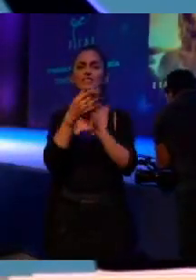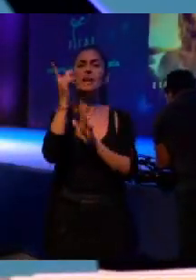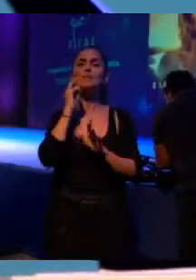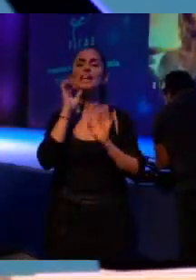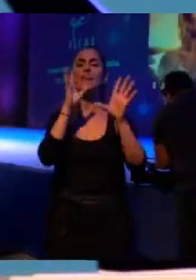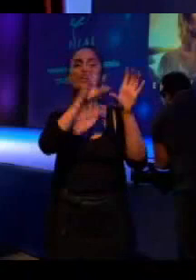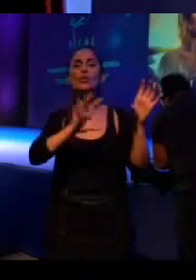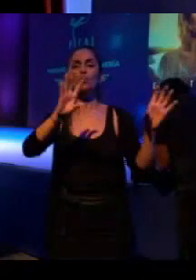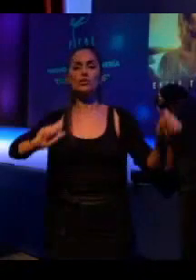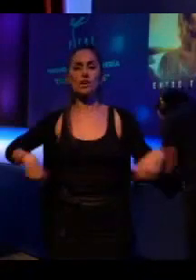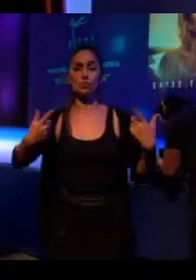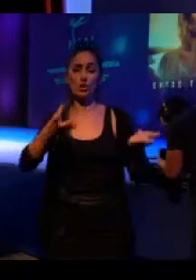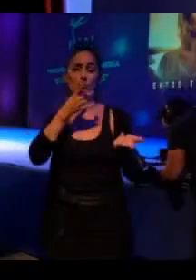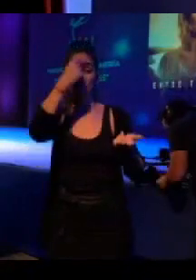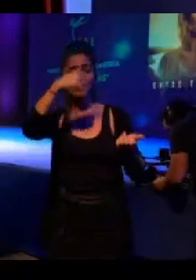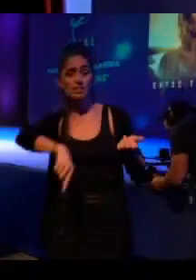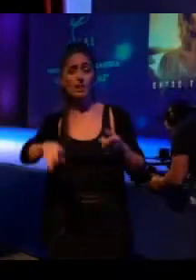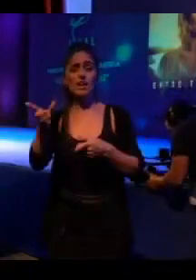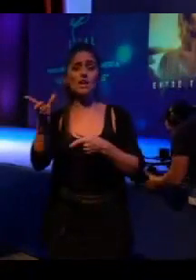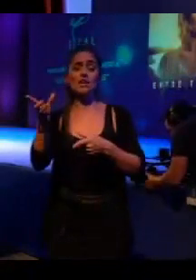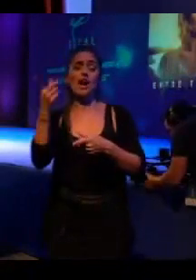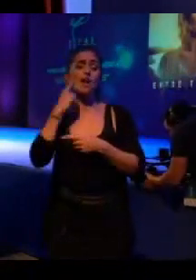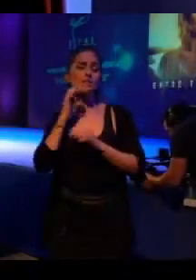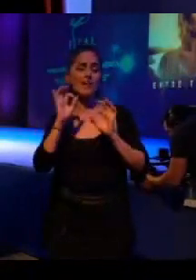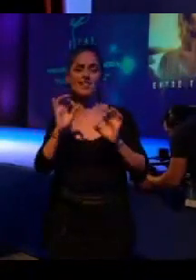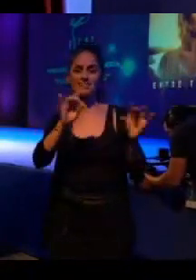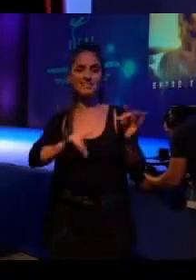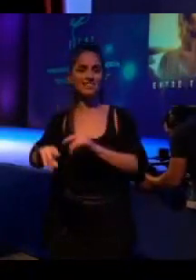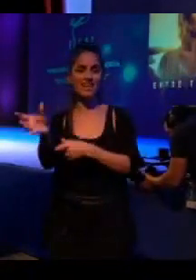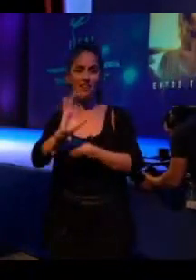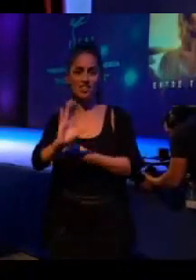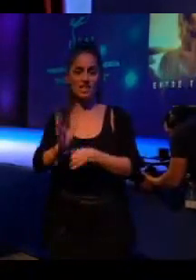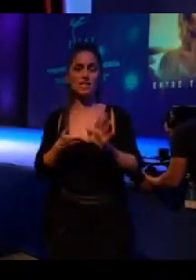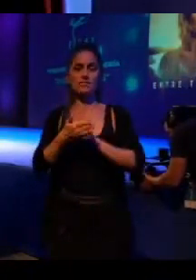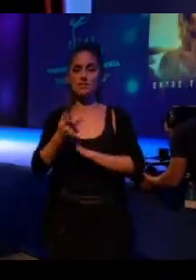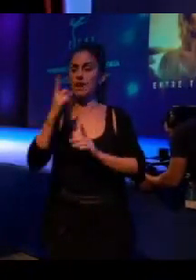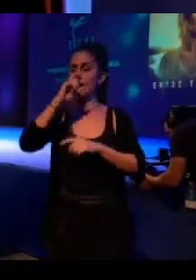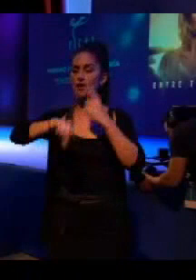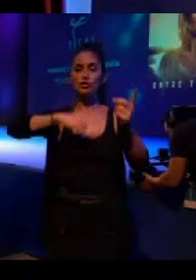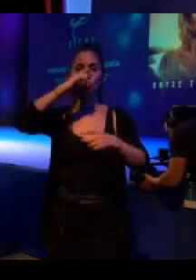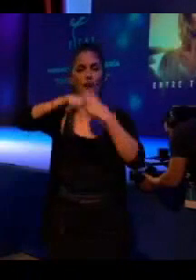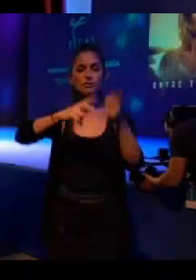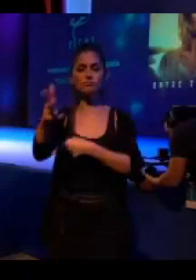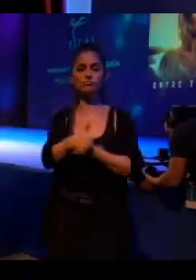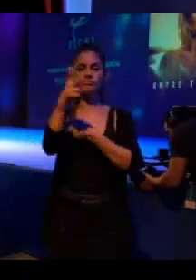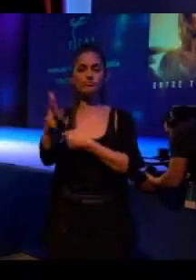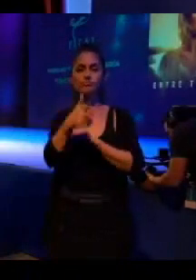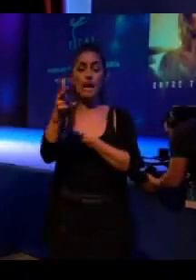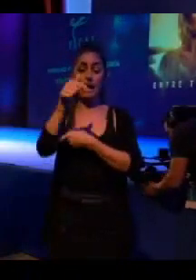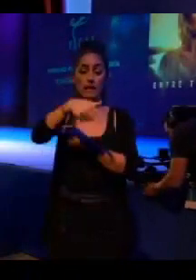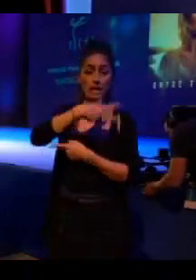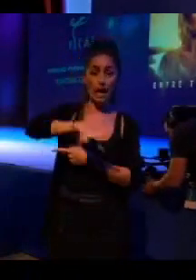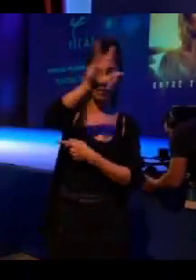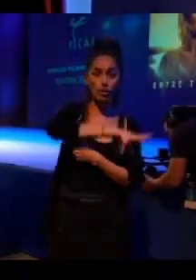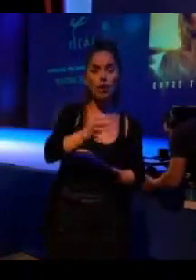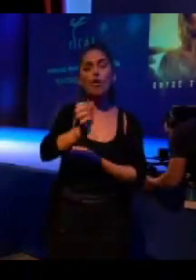natural. Recordemos que Almería es tierra de cine y la cantidad de rodajes que año tras año se realizan aquí, nacionales e internacionales.